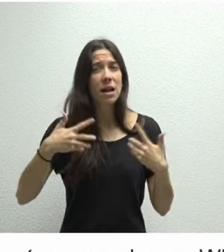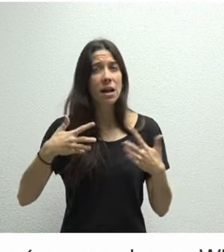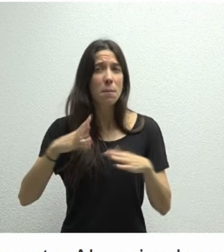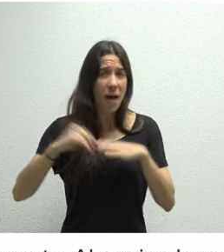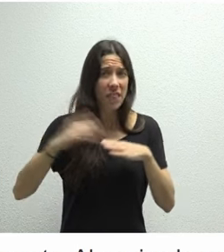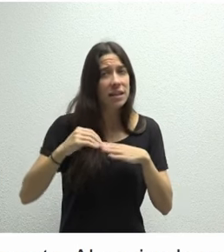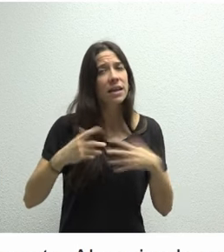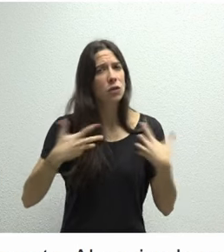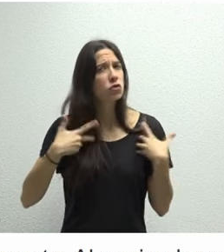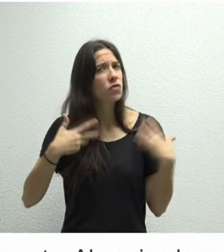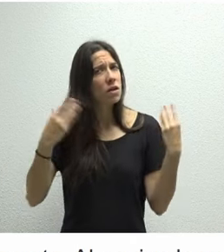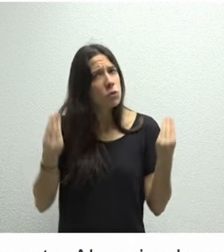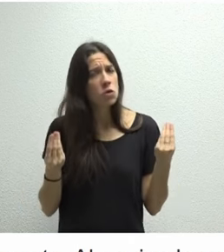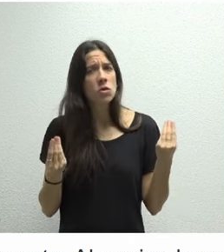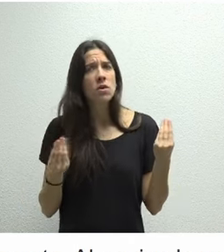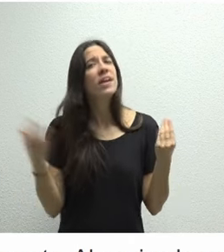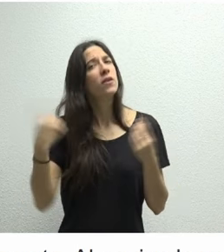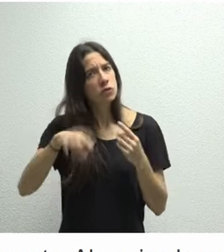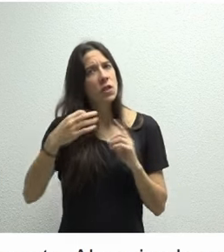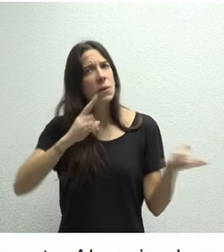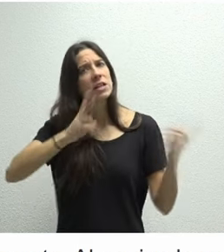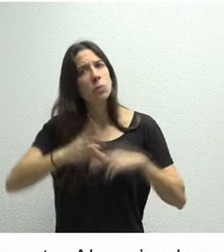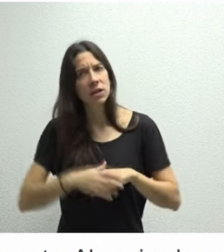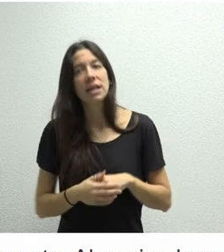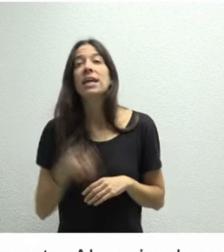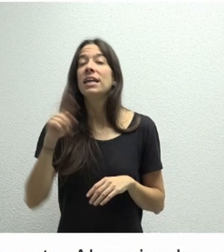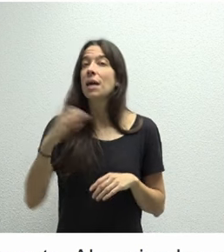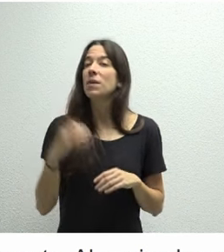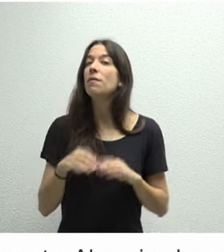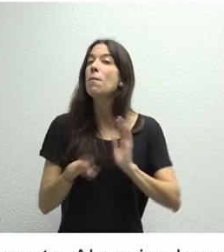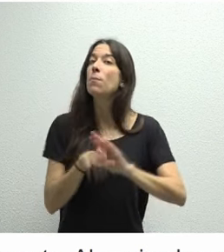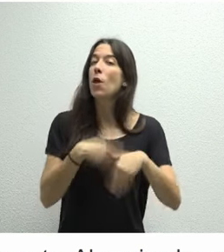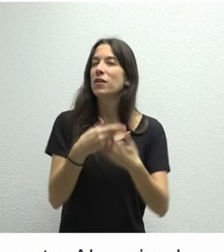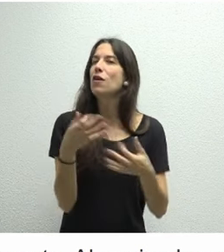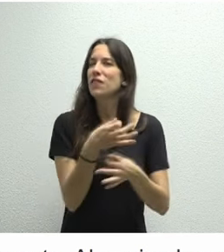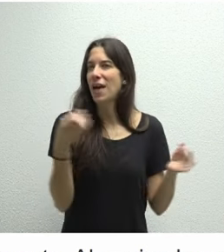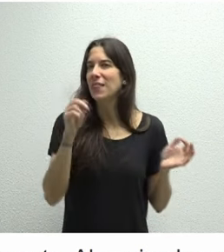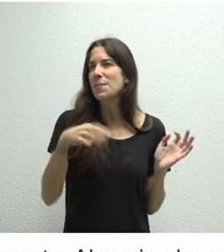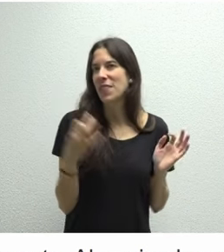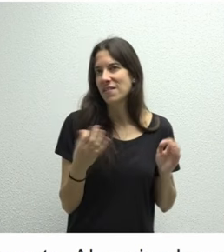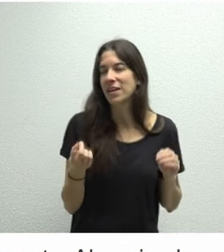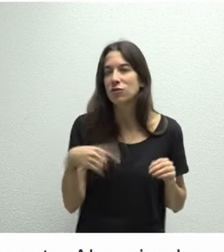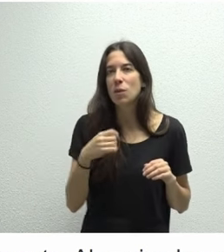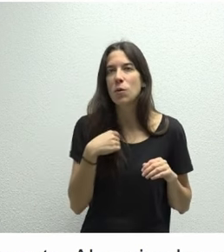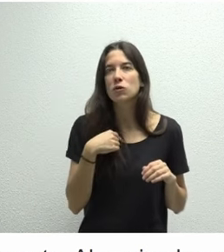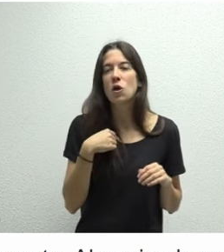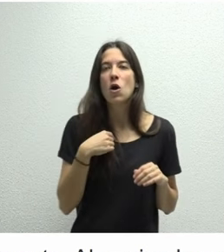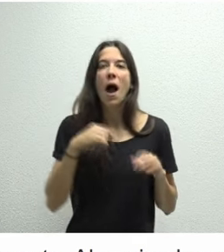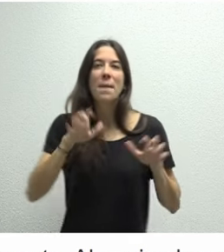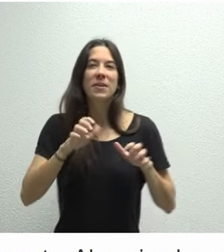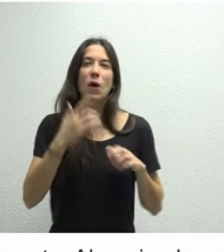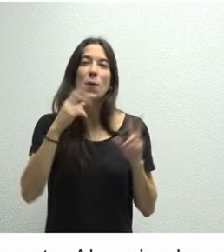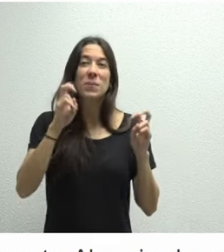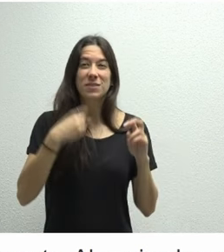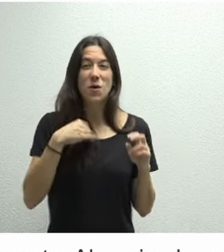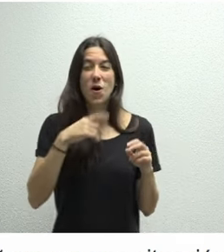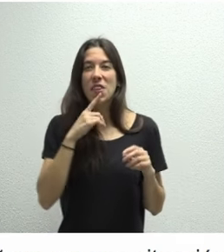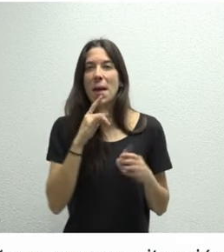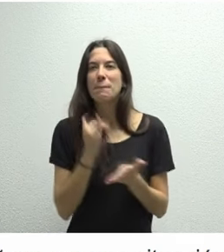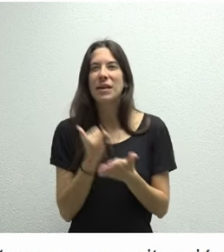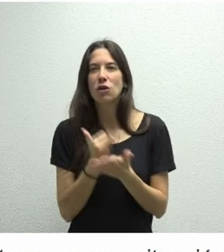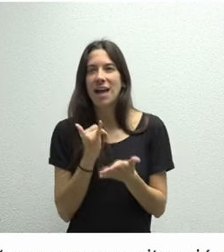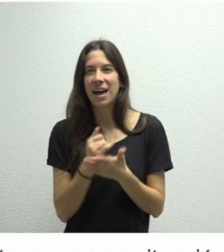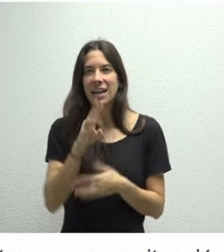hay que responder y después tenemos que ser eficaz en los procesos Y eso lo hemos aprendido con esto que le llamáis pilotaje que ha dicho antes Amalia